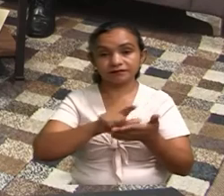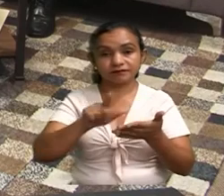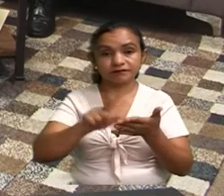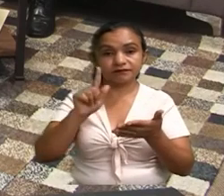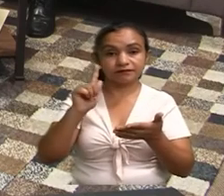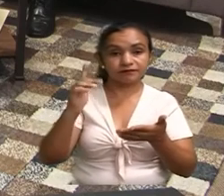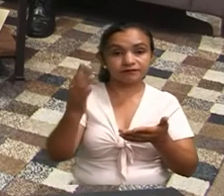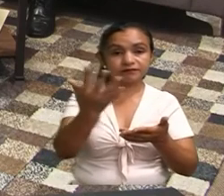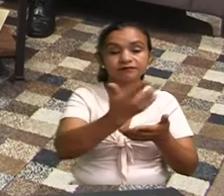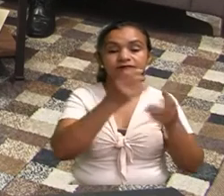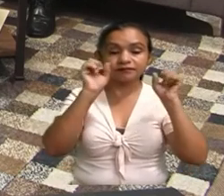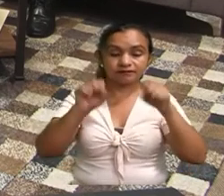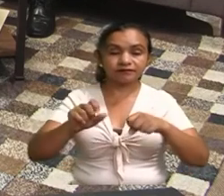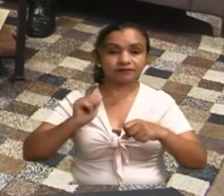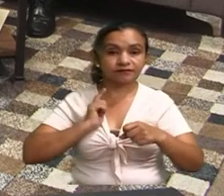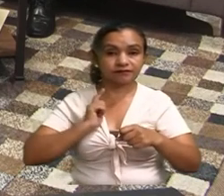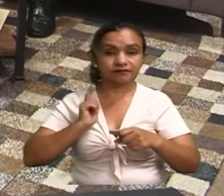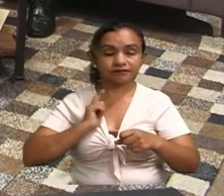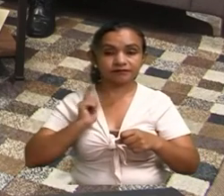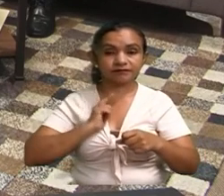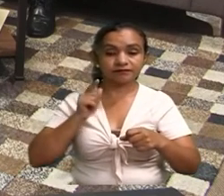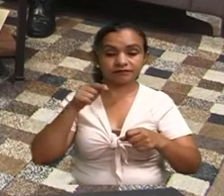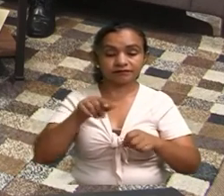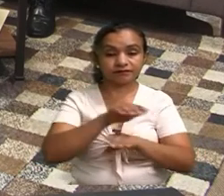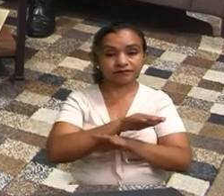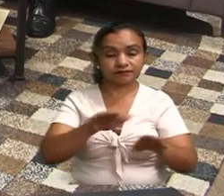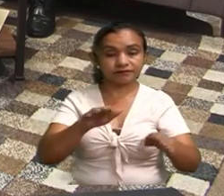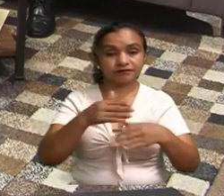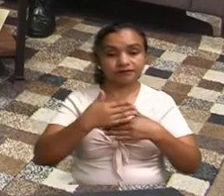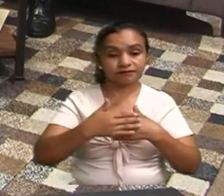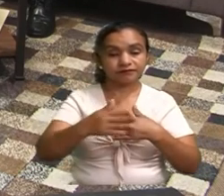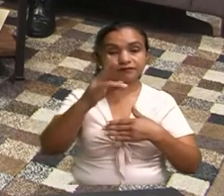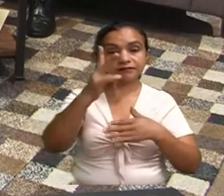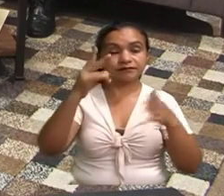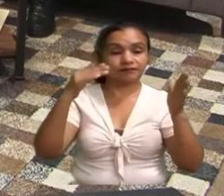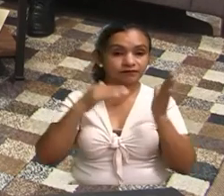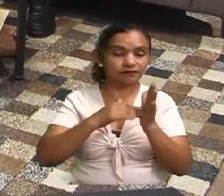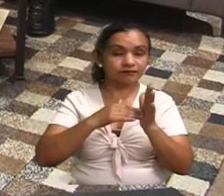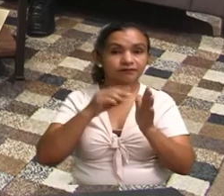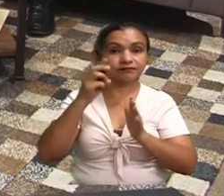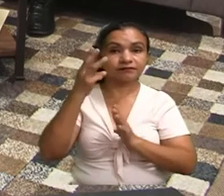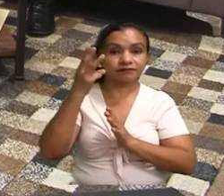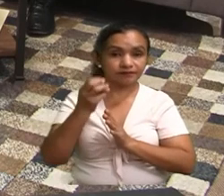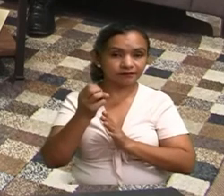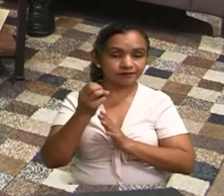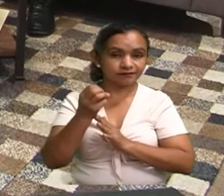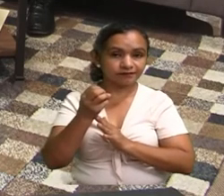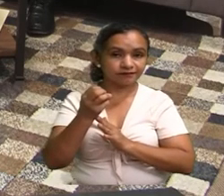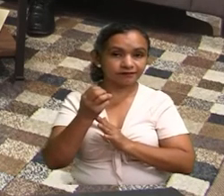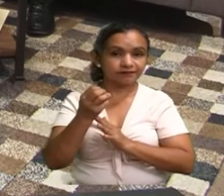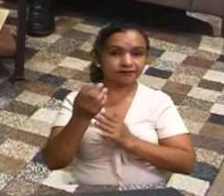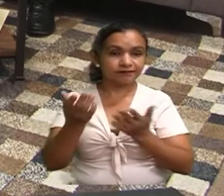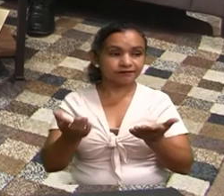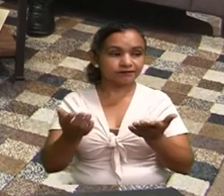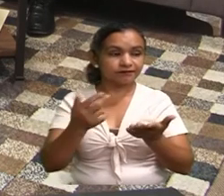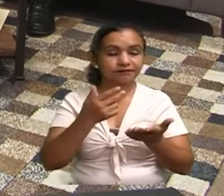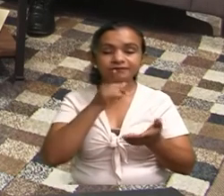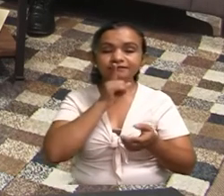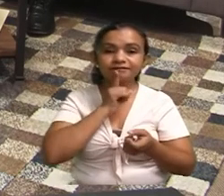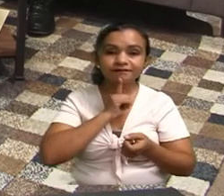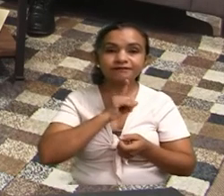vamos a poder cumplir con cerrar la brecha hacia el 2030. Entonces, es un poco de